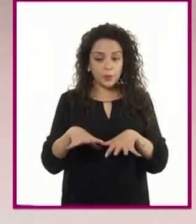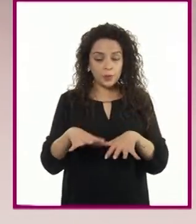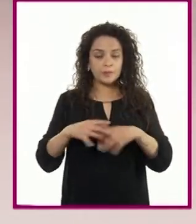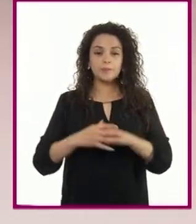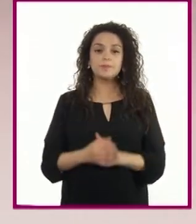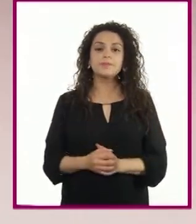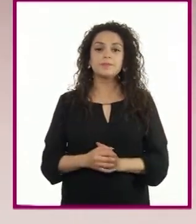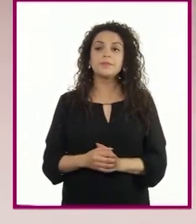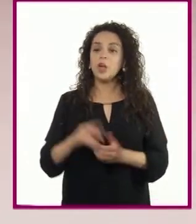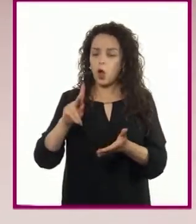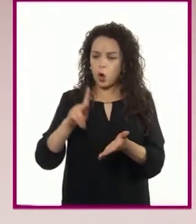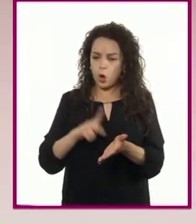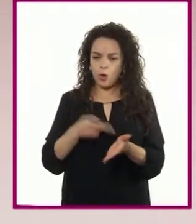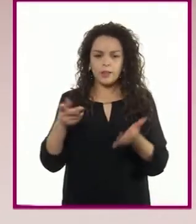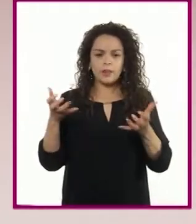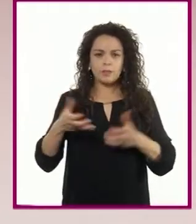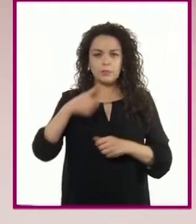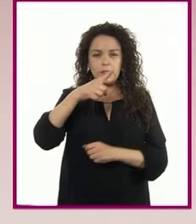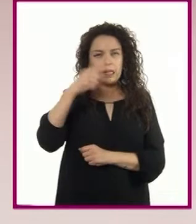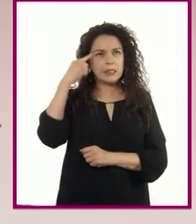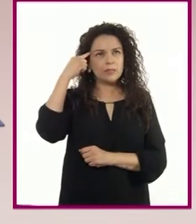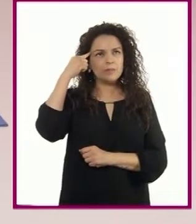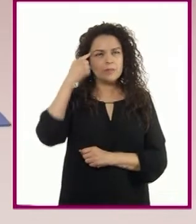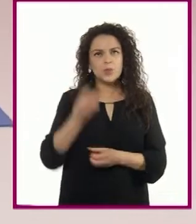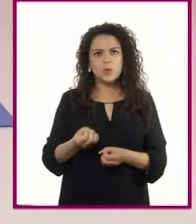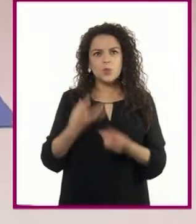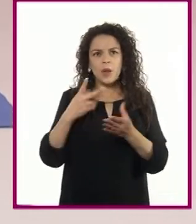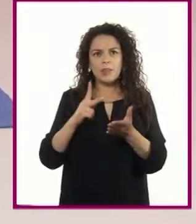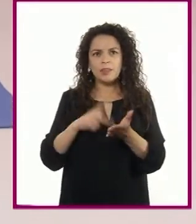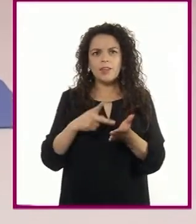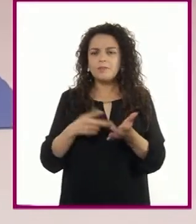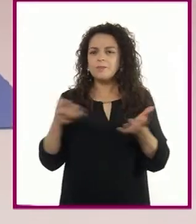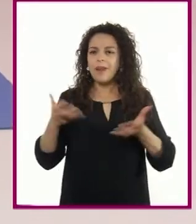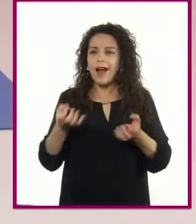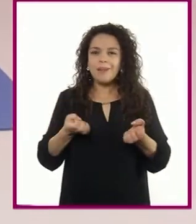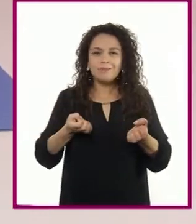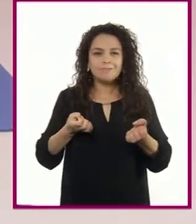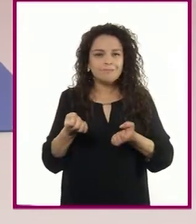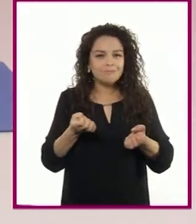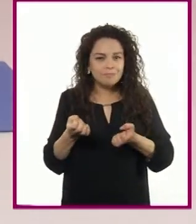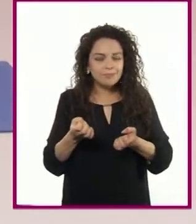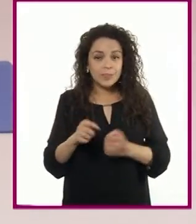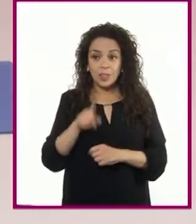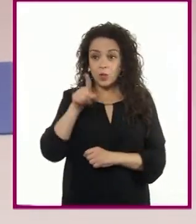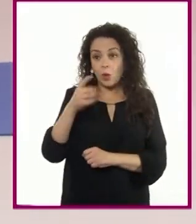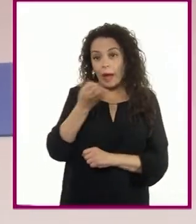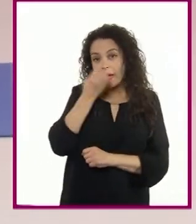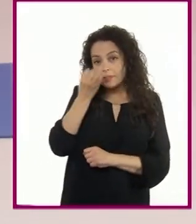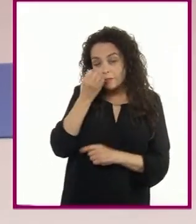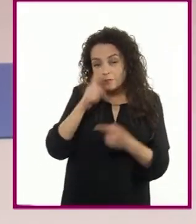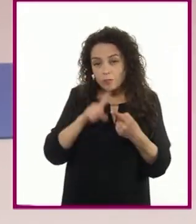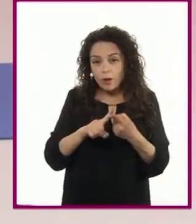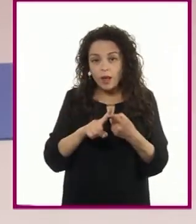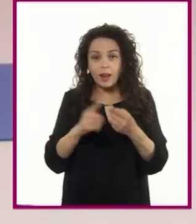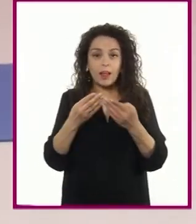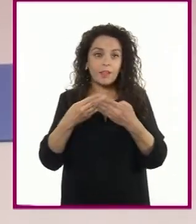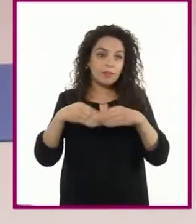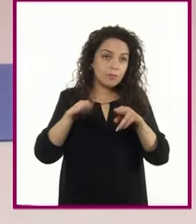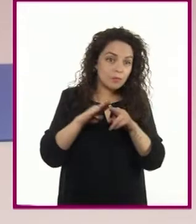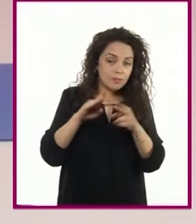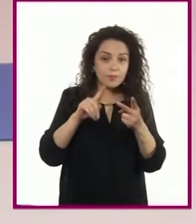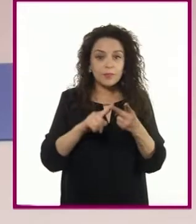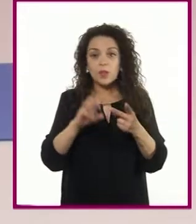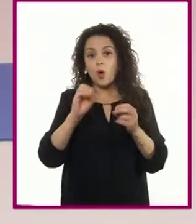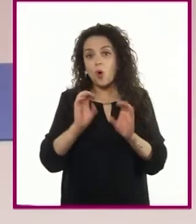Háganlo nuevamente y piensen en las veces que practicaron alguna actividad física, ya sea en su escuela, en su casa o en su comunidad.